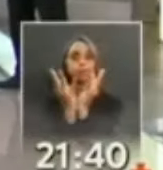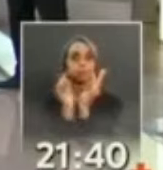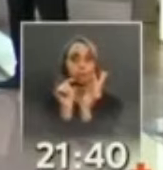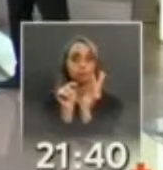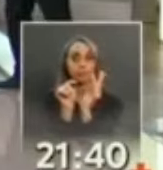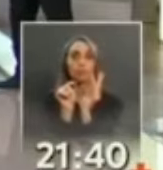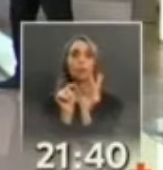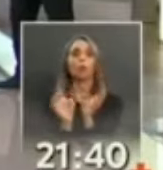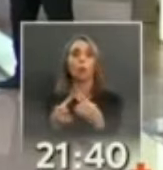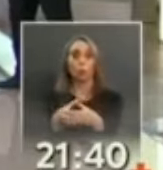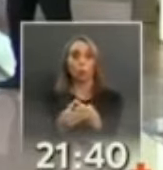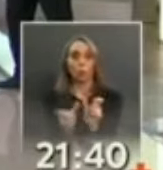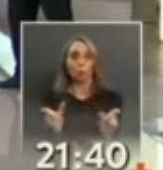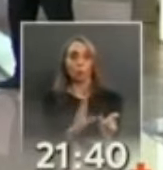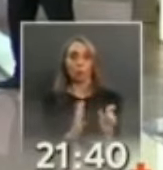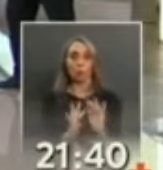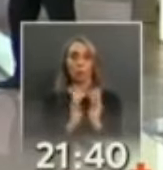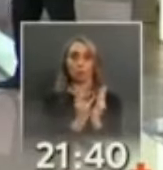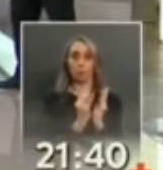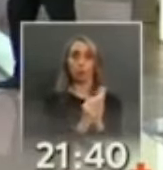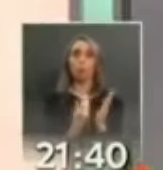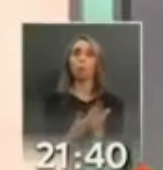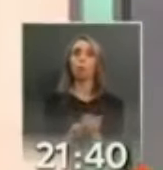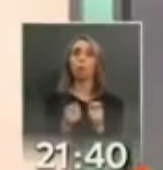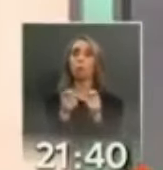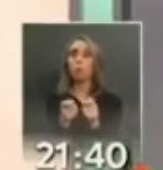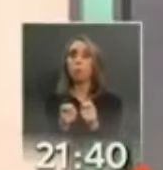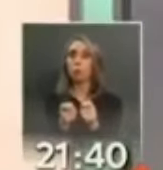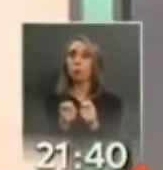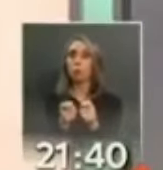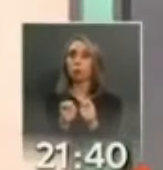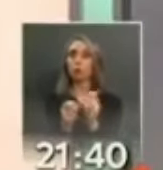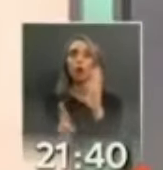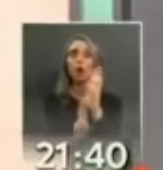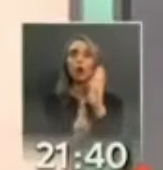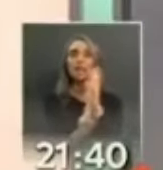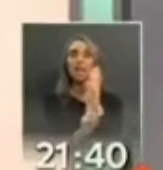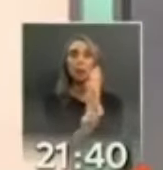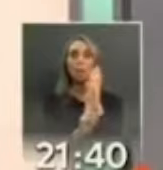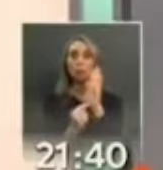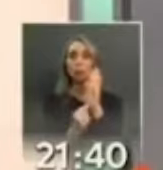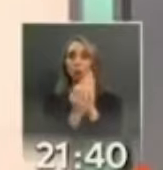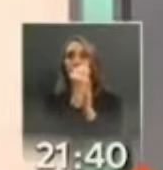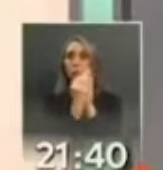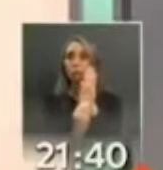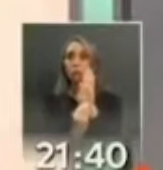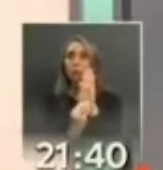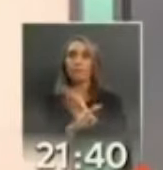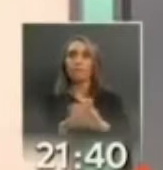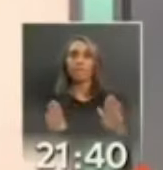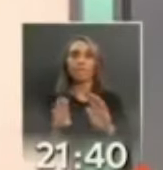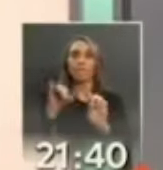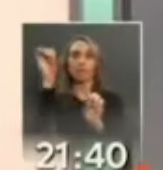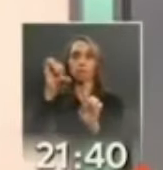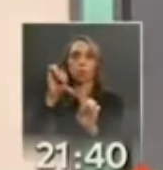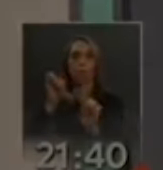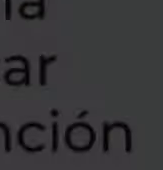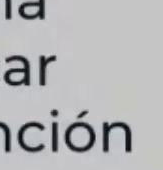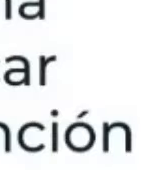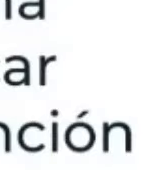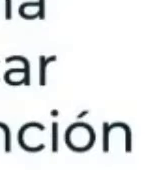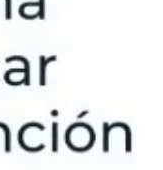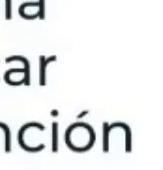un grupo de convencionales haya propuesto un reglamento que tiene que ver precisamente con terminar con las funas, con las fake